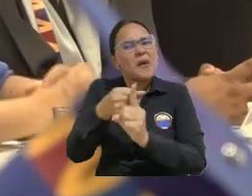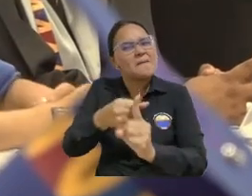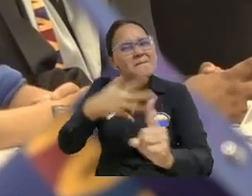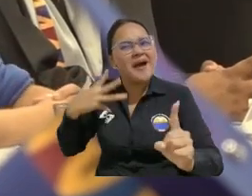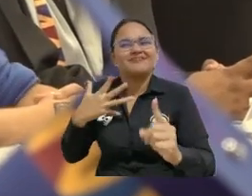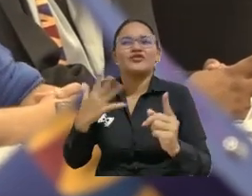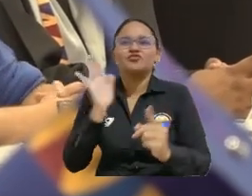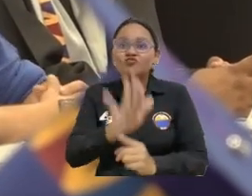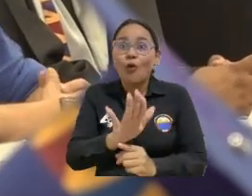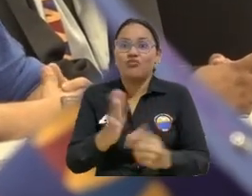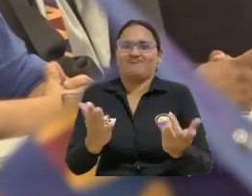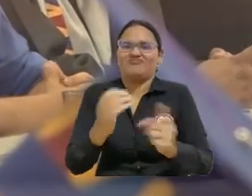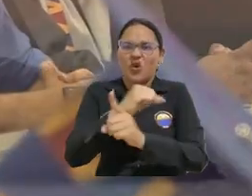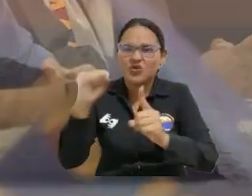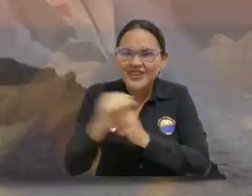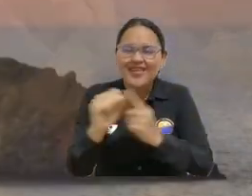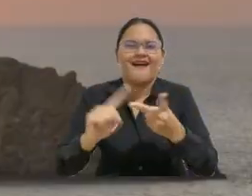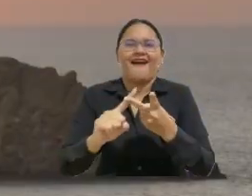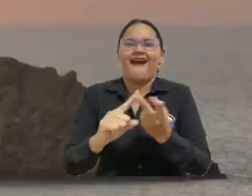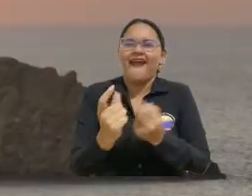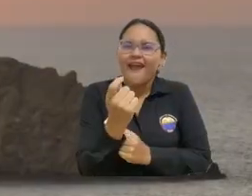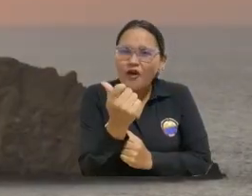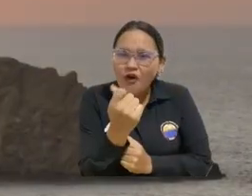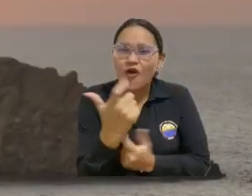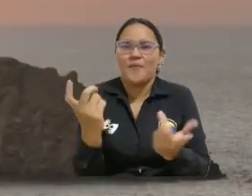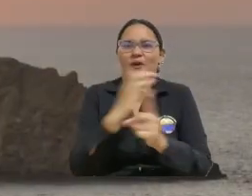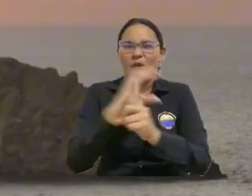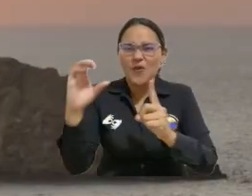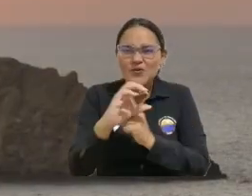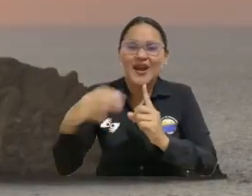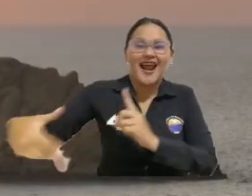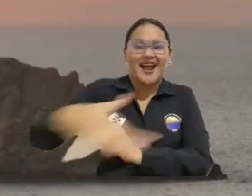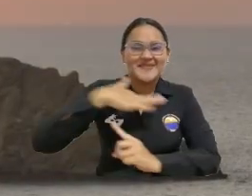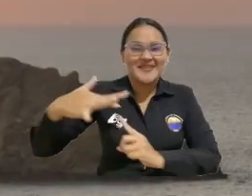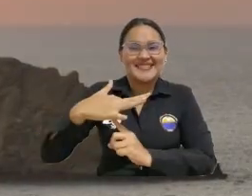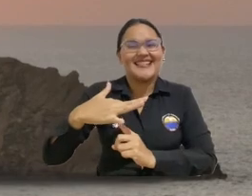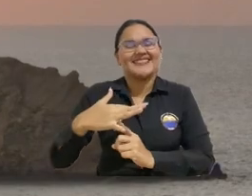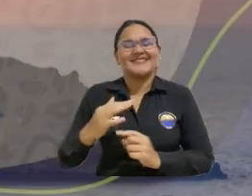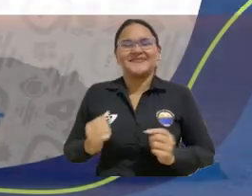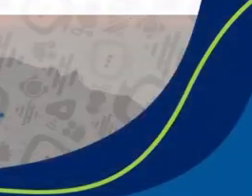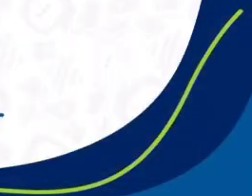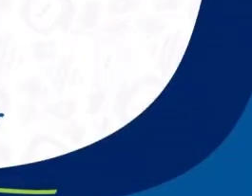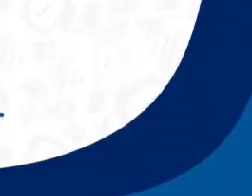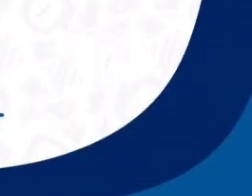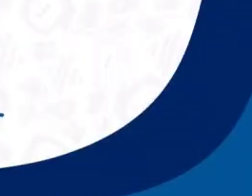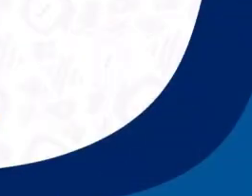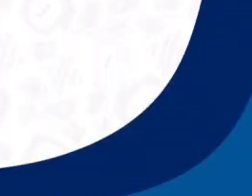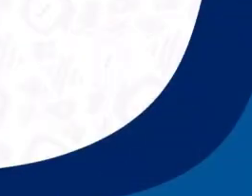actividades que generen impactos positivos en lo social, económico, cultural y ambiental.